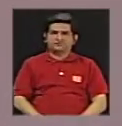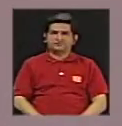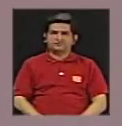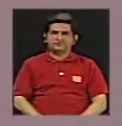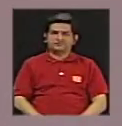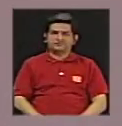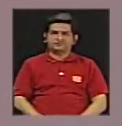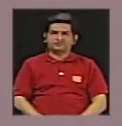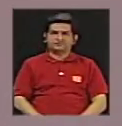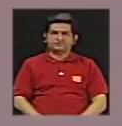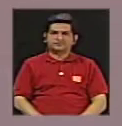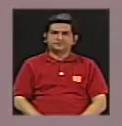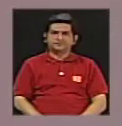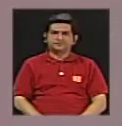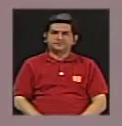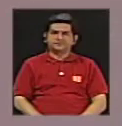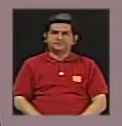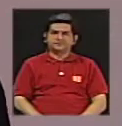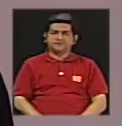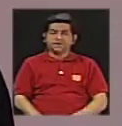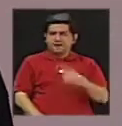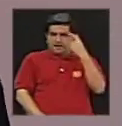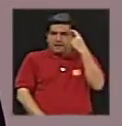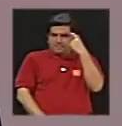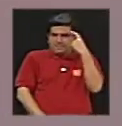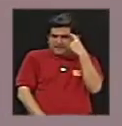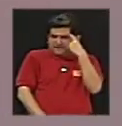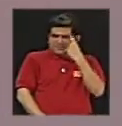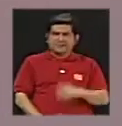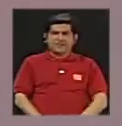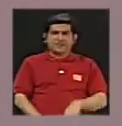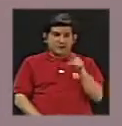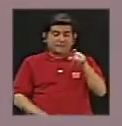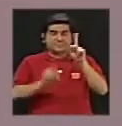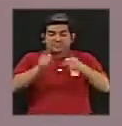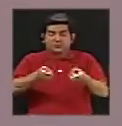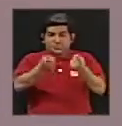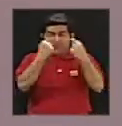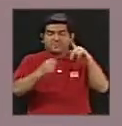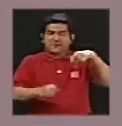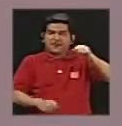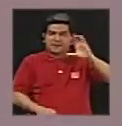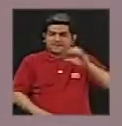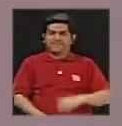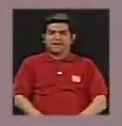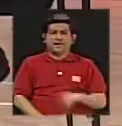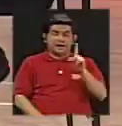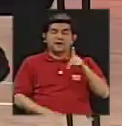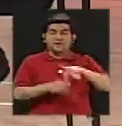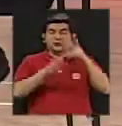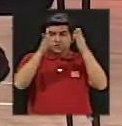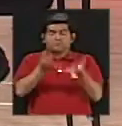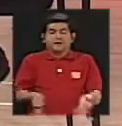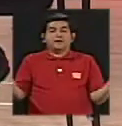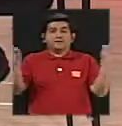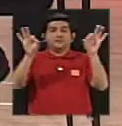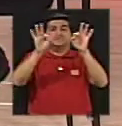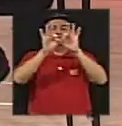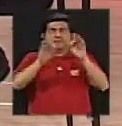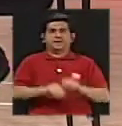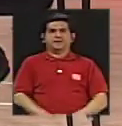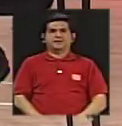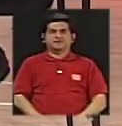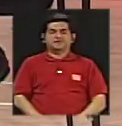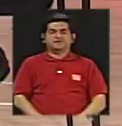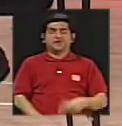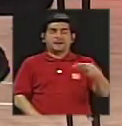de esa intención, ¿verdad? Viniendo del PAC, ¿verdad? Parece que, o sea, es un actor relevante y ha sido un actor relevante. En todo